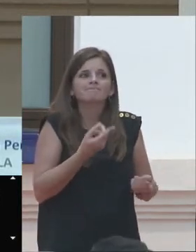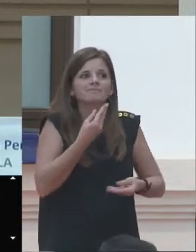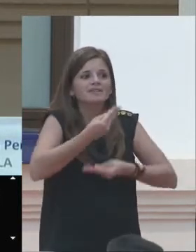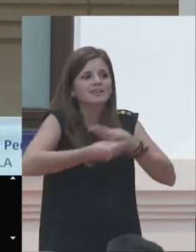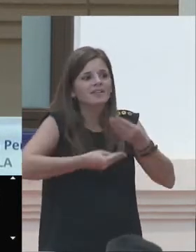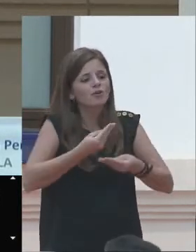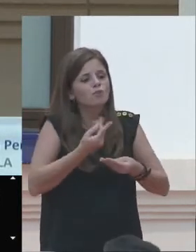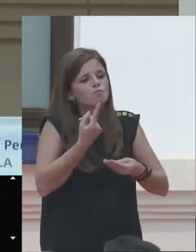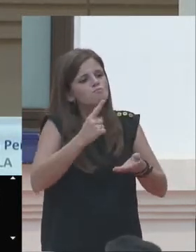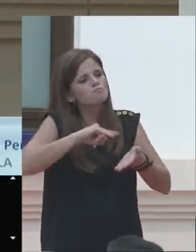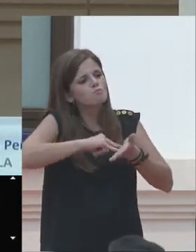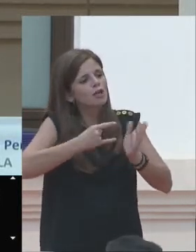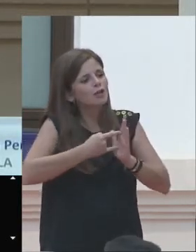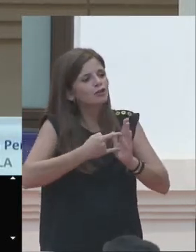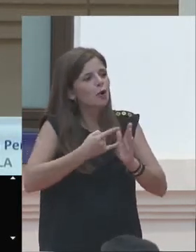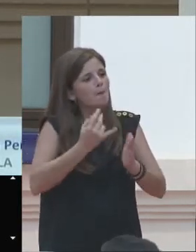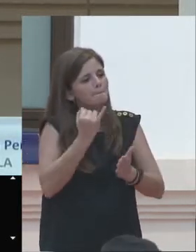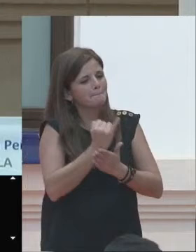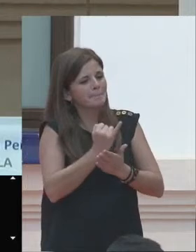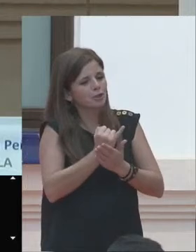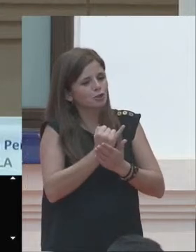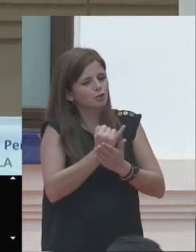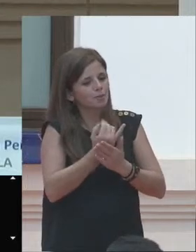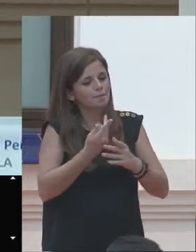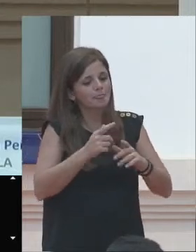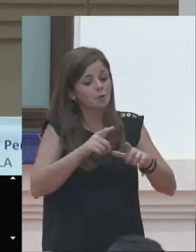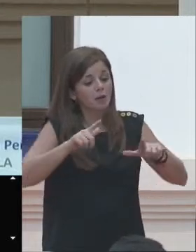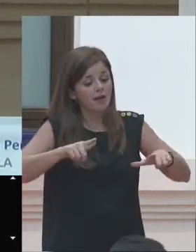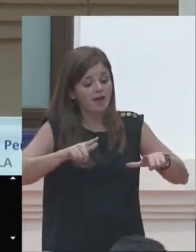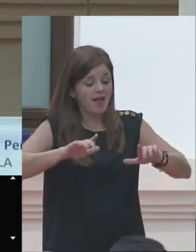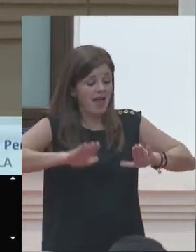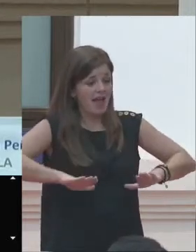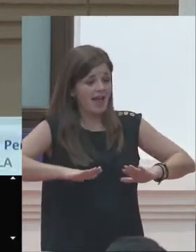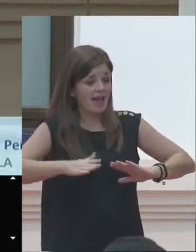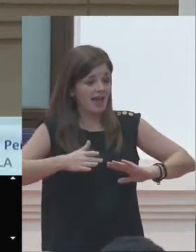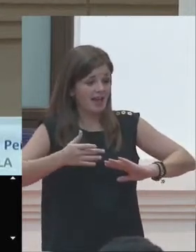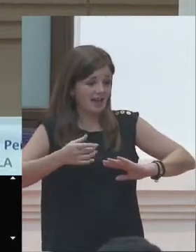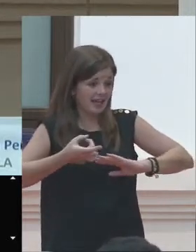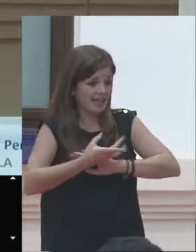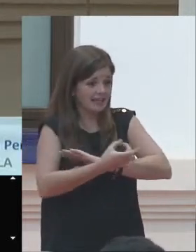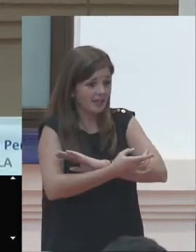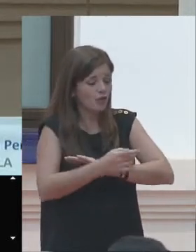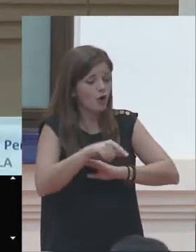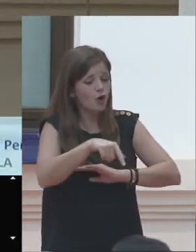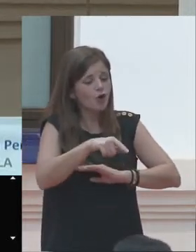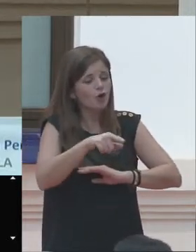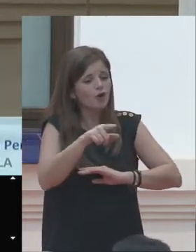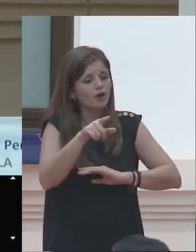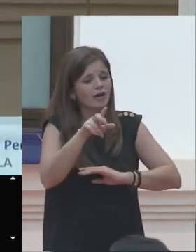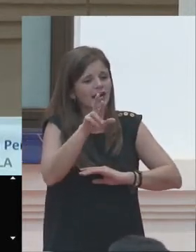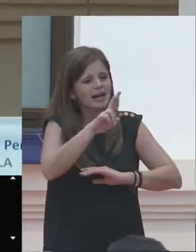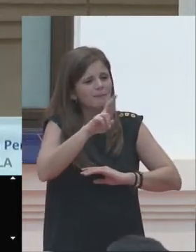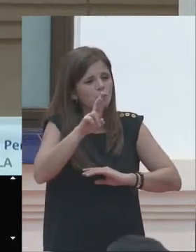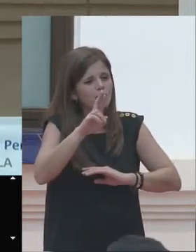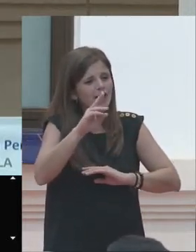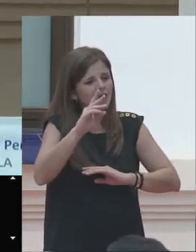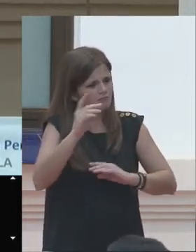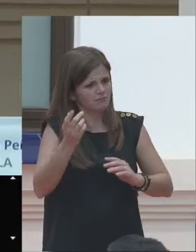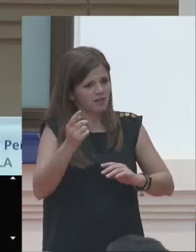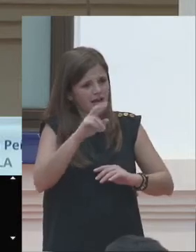hizo un proyecto piloto en una estación en la de República Dominicana en Madrid, en el Metro de